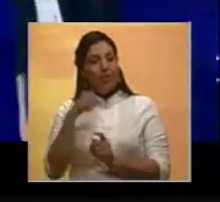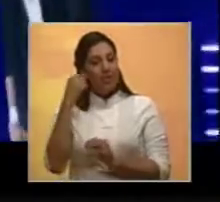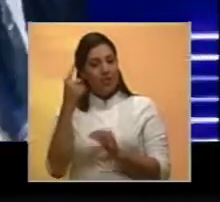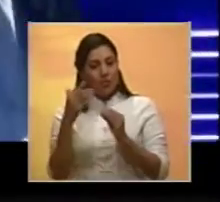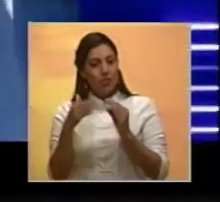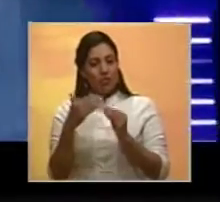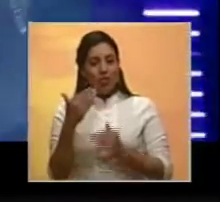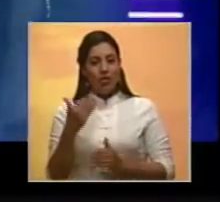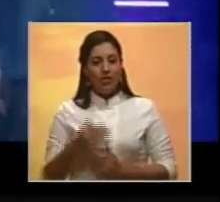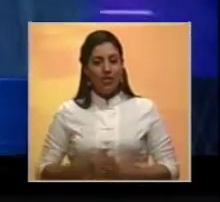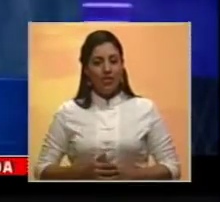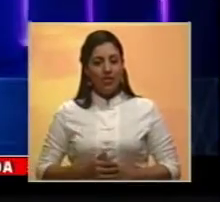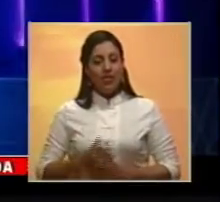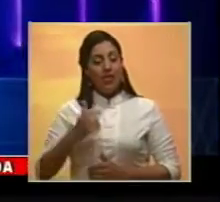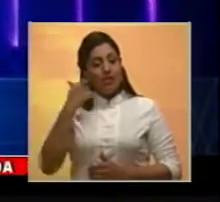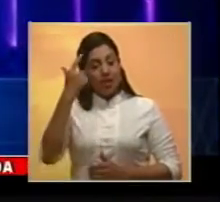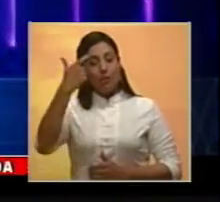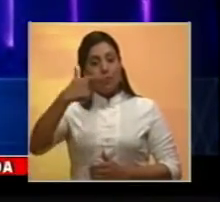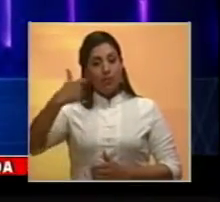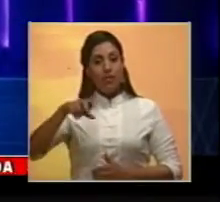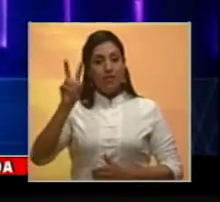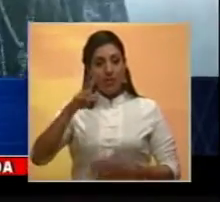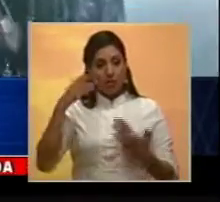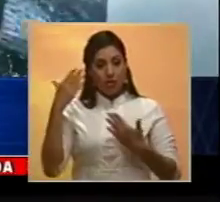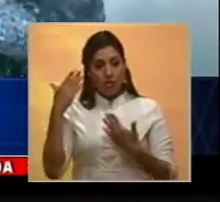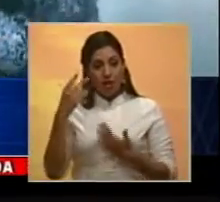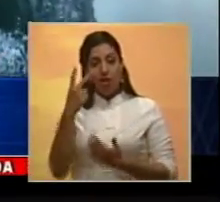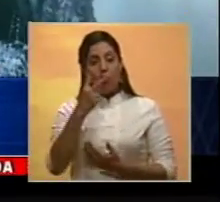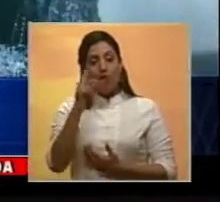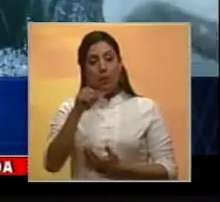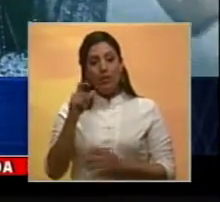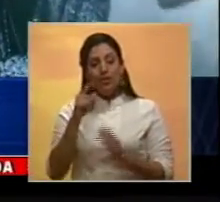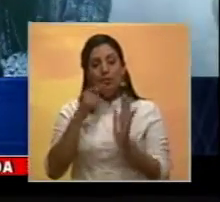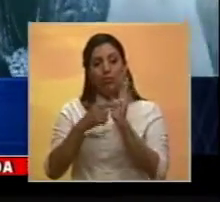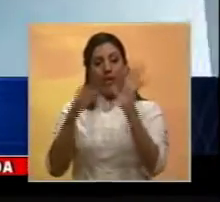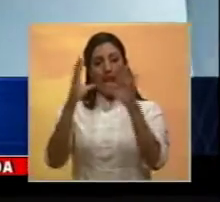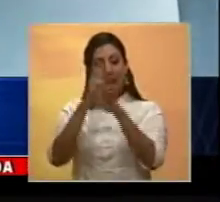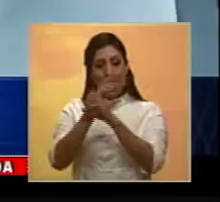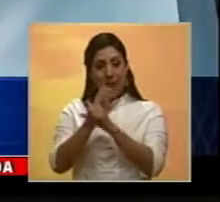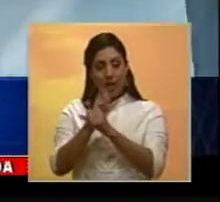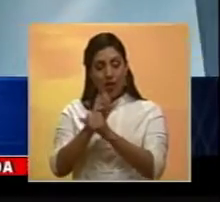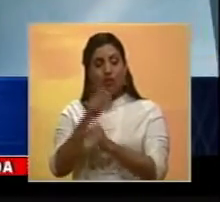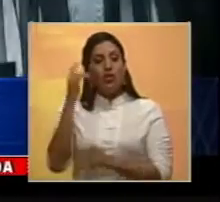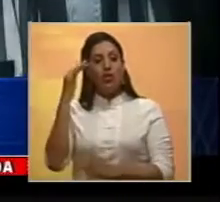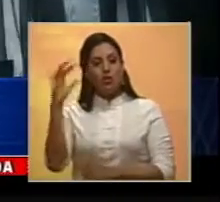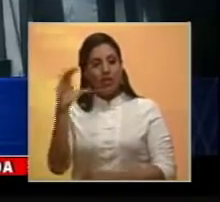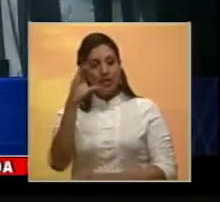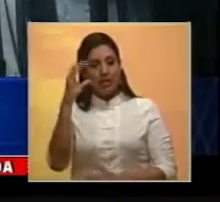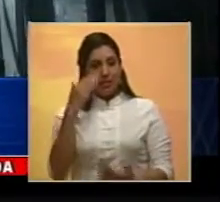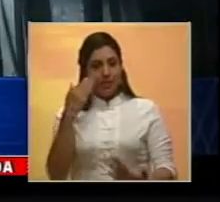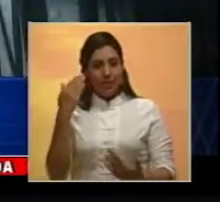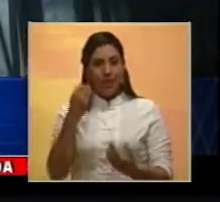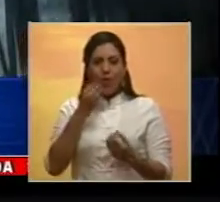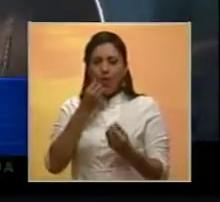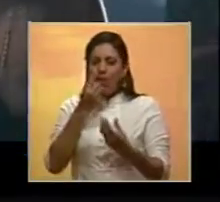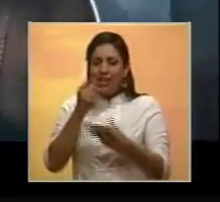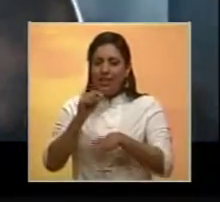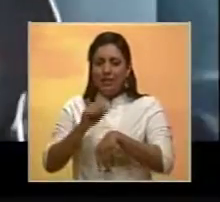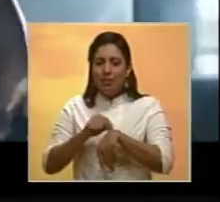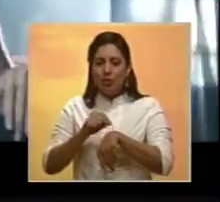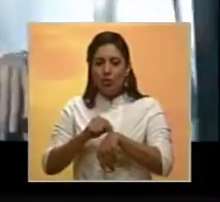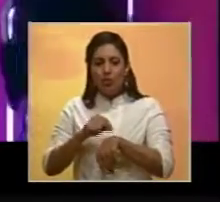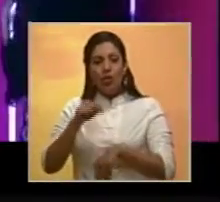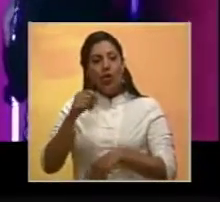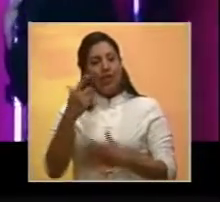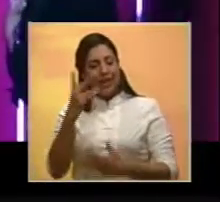y Estrellas. Talento venezolano. El Duque se presentará esta noche en Suena Caracas. Los detalles en tan solo